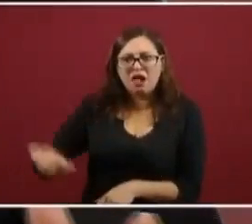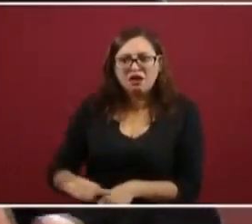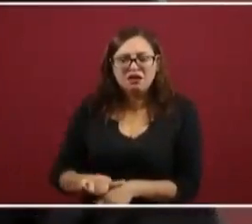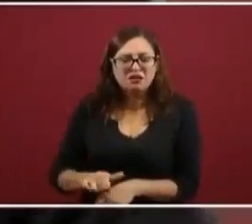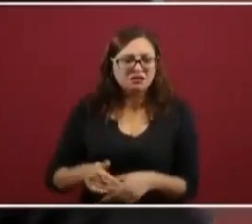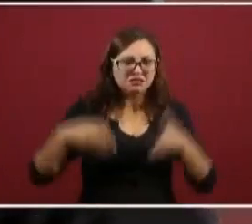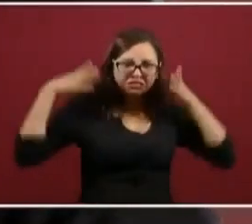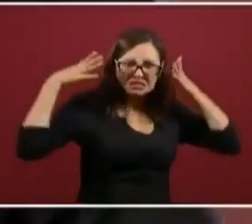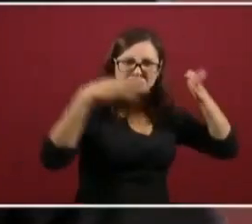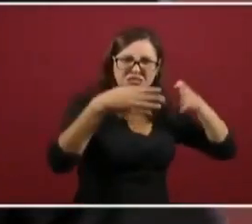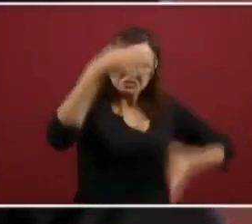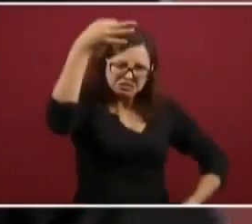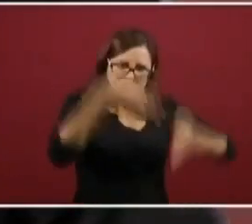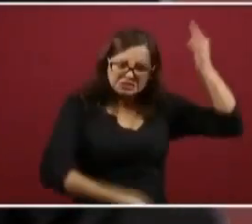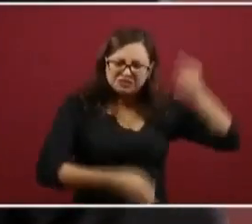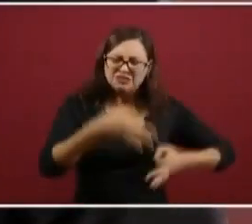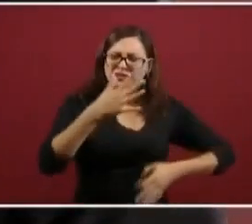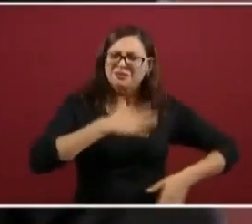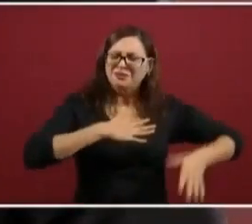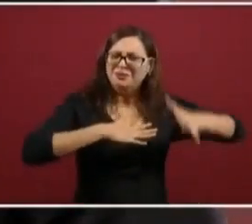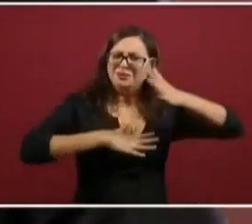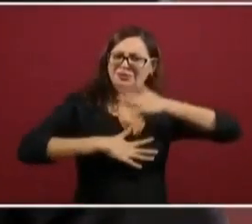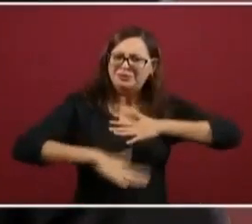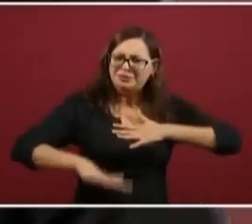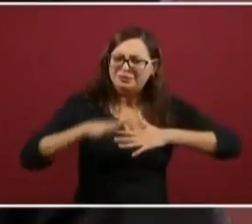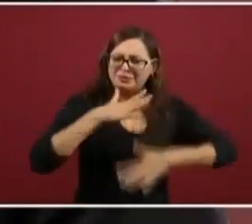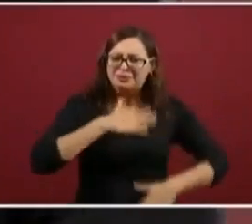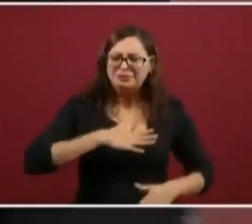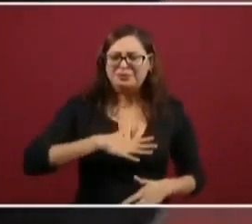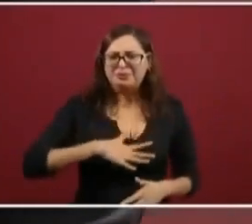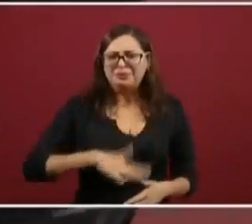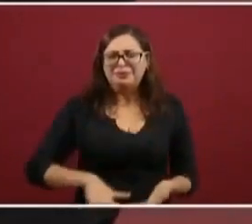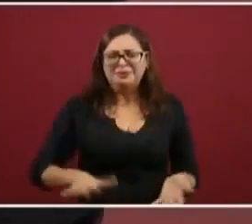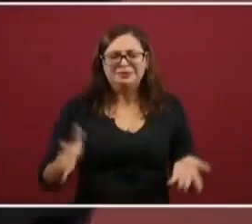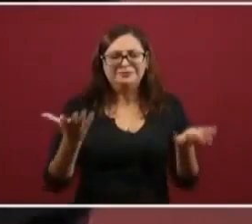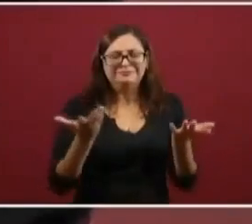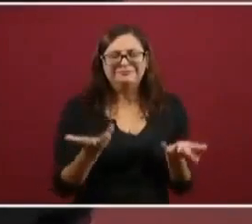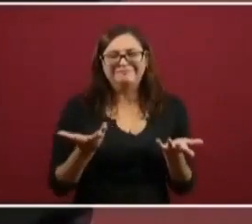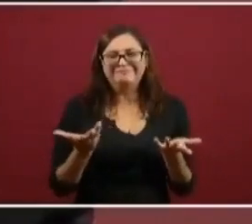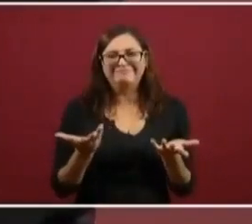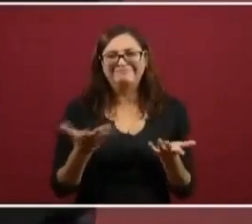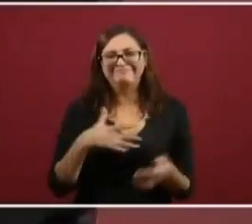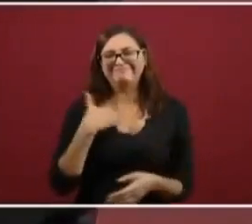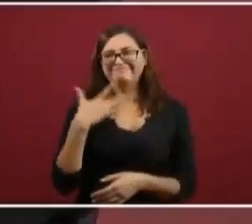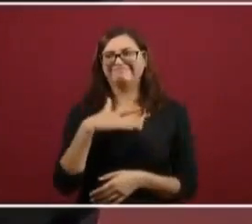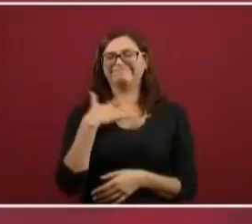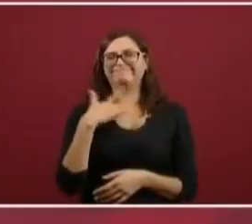desgastar mucho entonces por eso